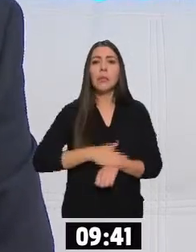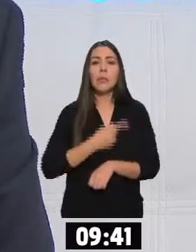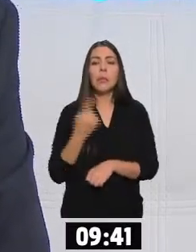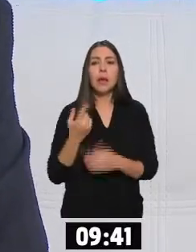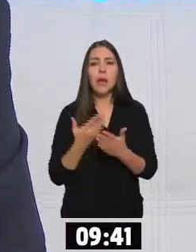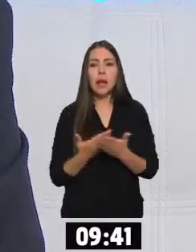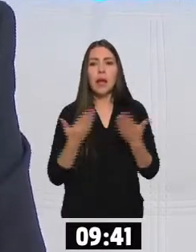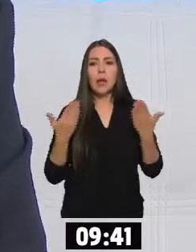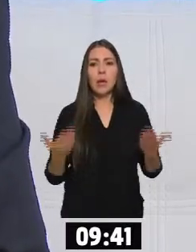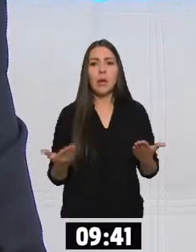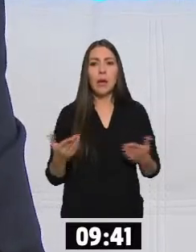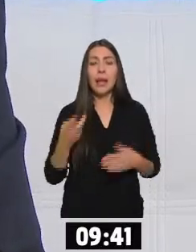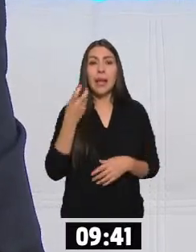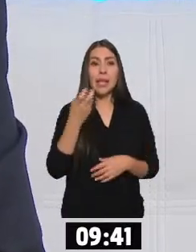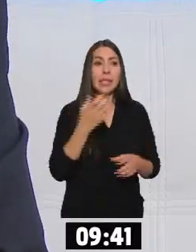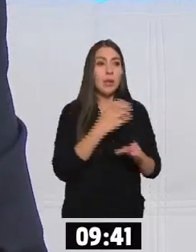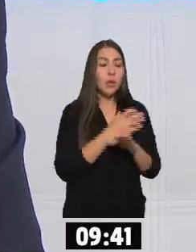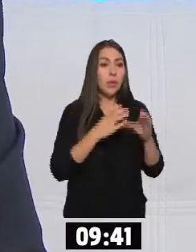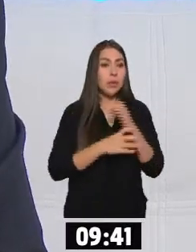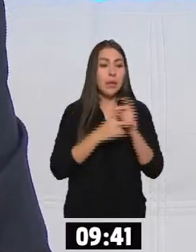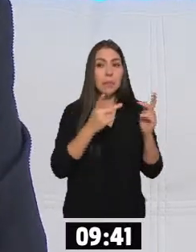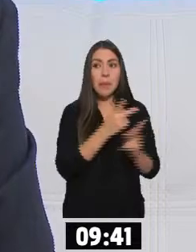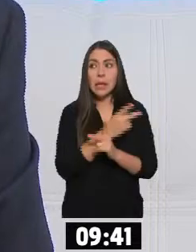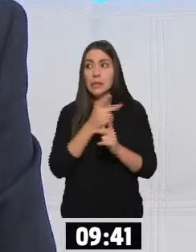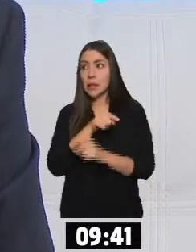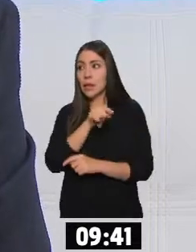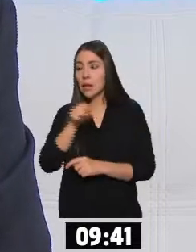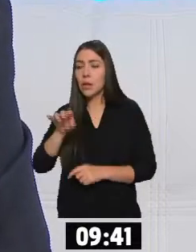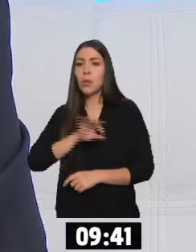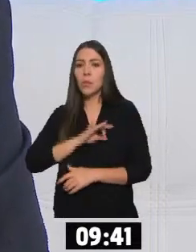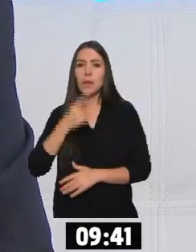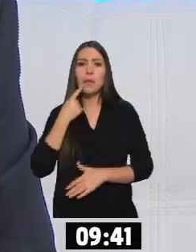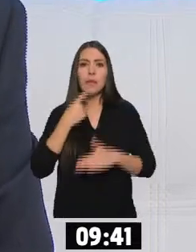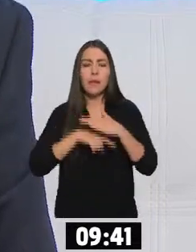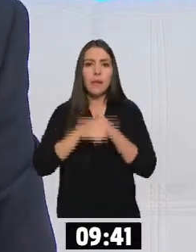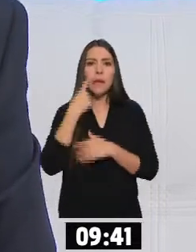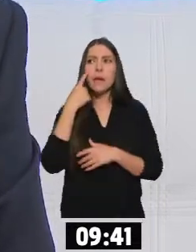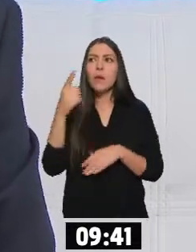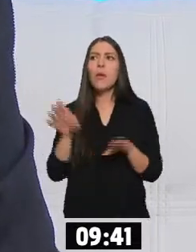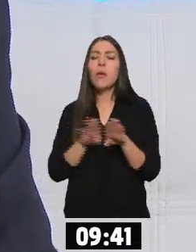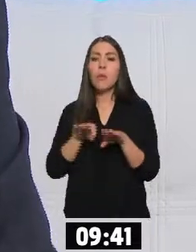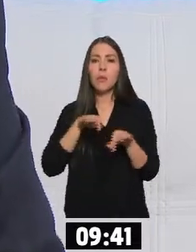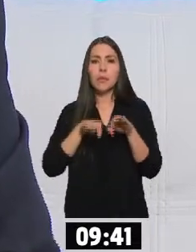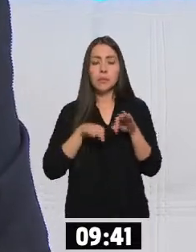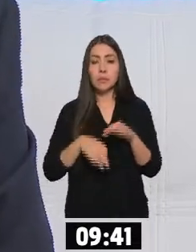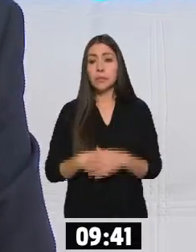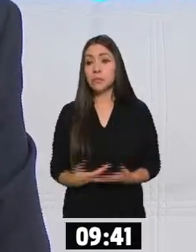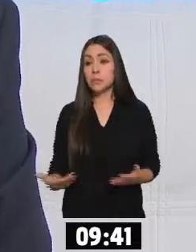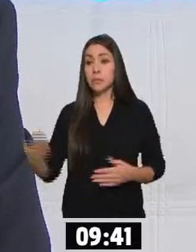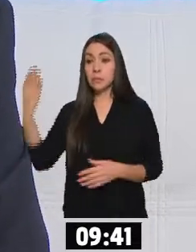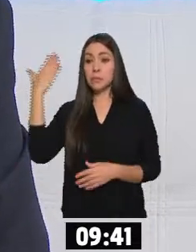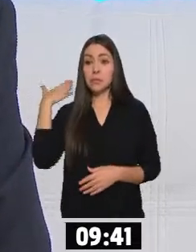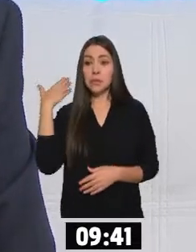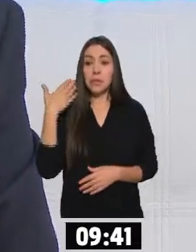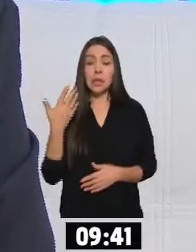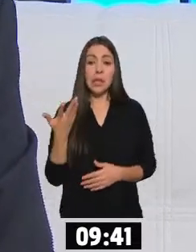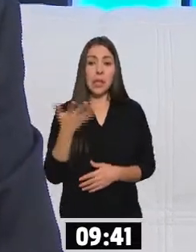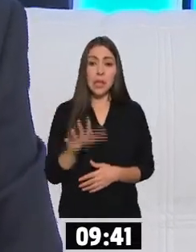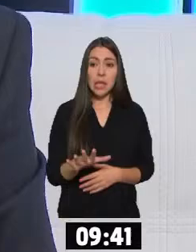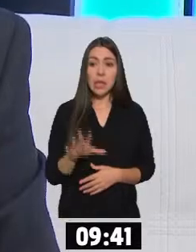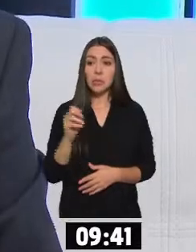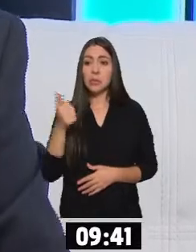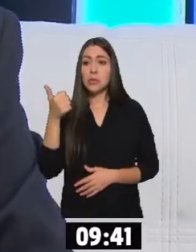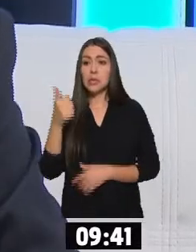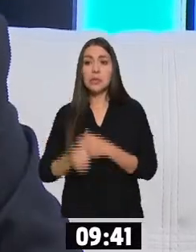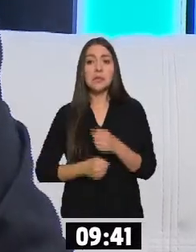podemos denunciar estas realidades, porque hoy podemos decir cómo operan. Hace 6 años o 10 años, no, pues callándose